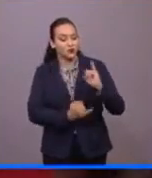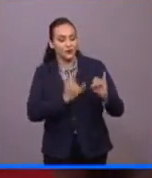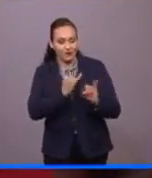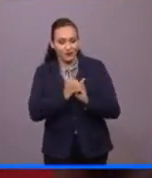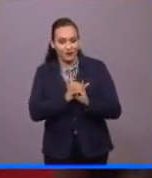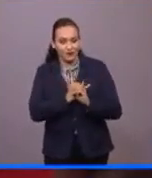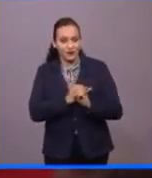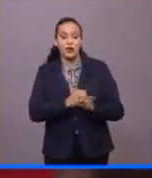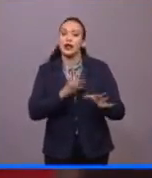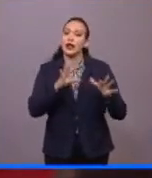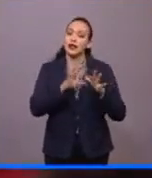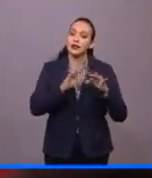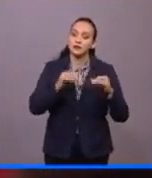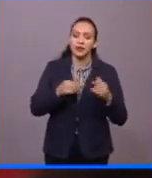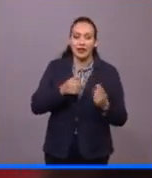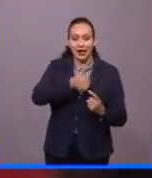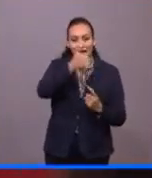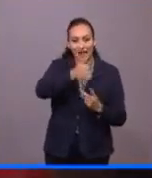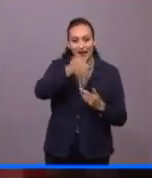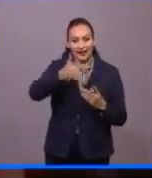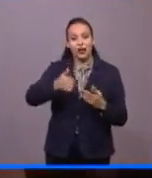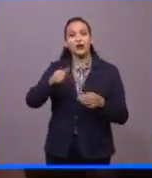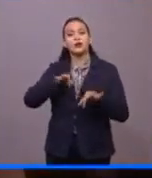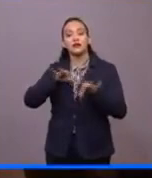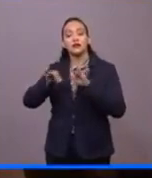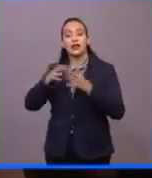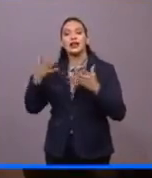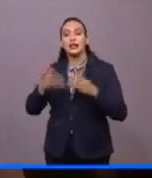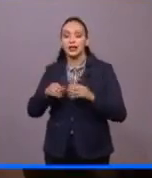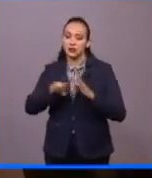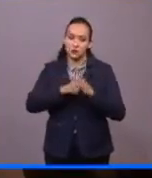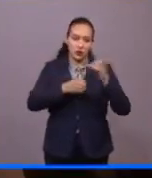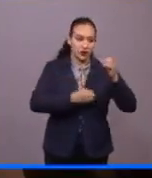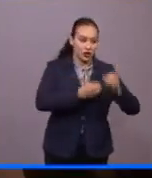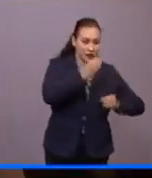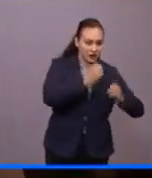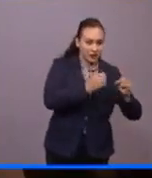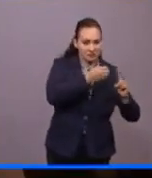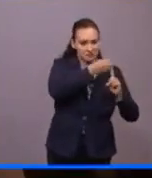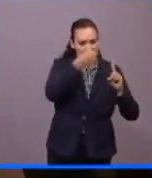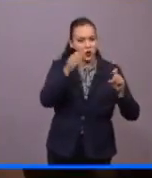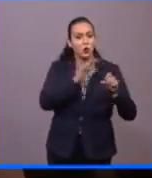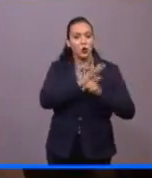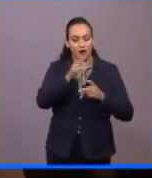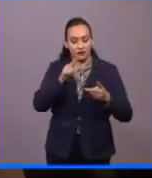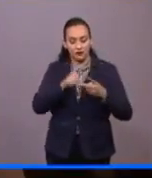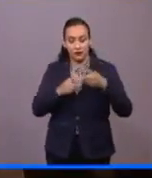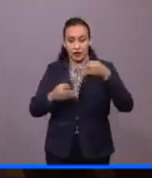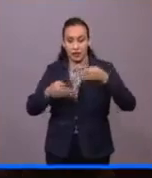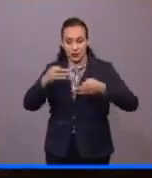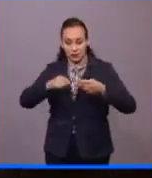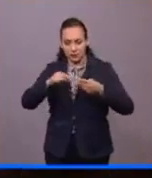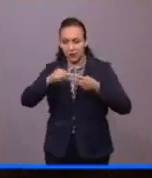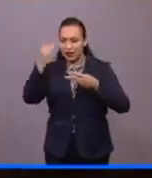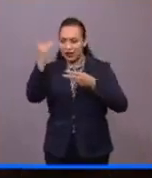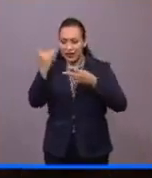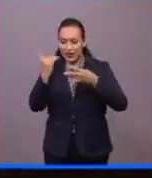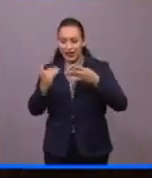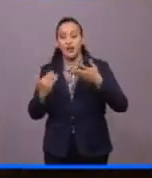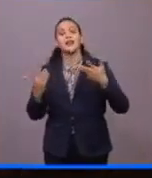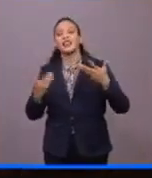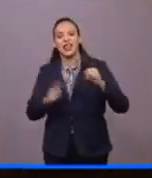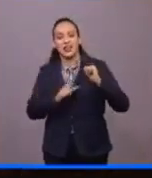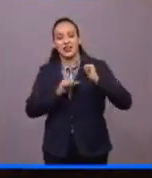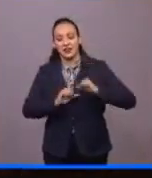Internacional, las diversas funciones que desempeñan las Cortes de Casación, las Cortes Supremas y los Tribunales Constitucionales, una